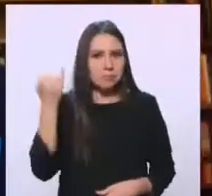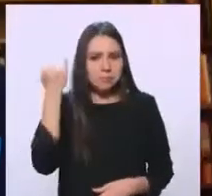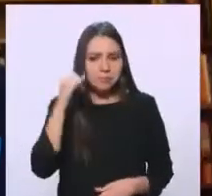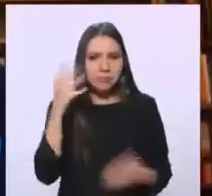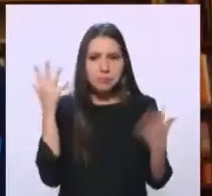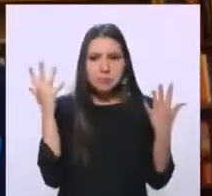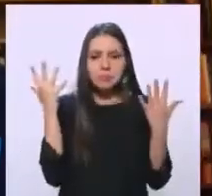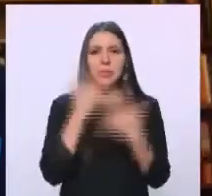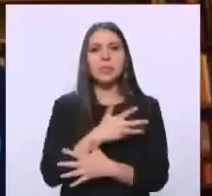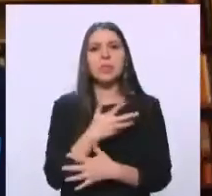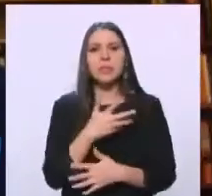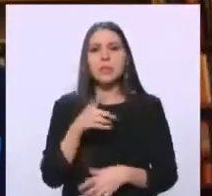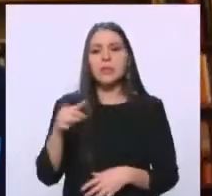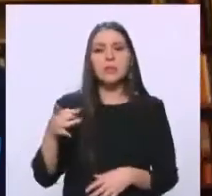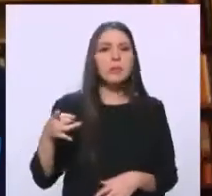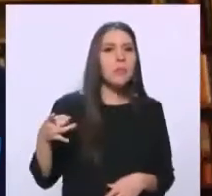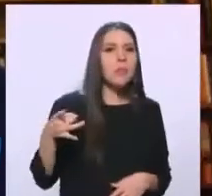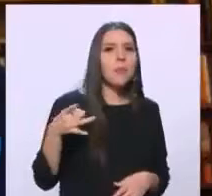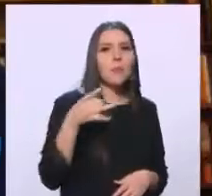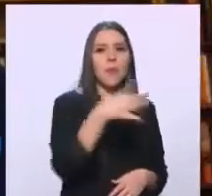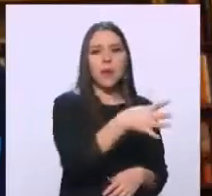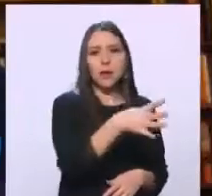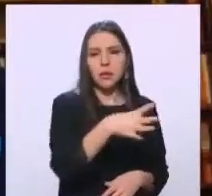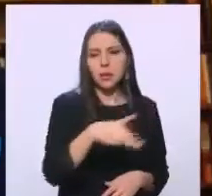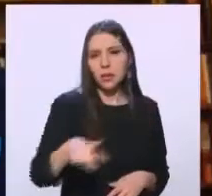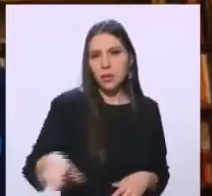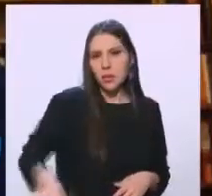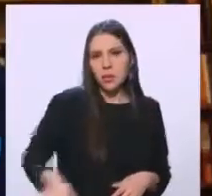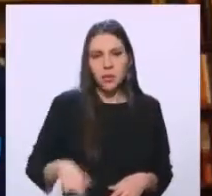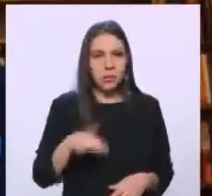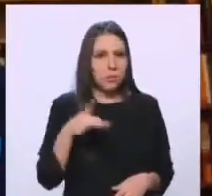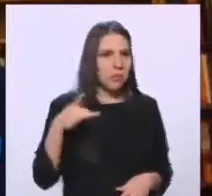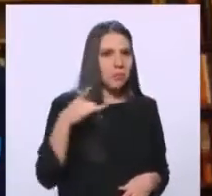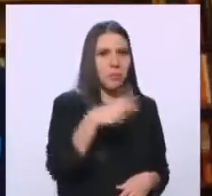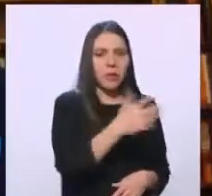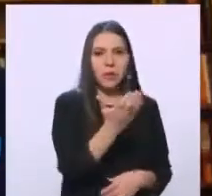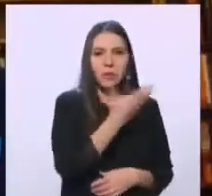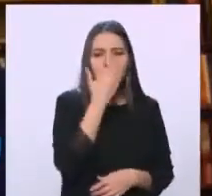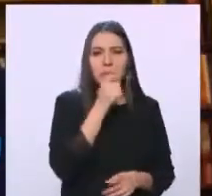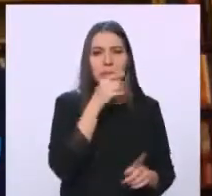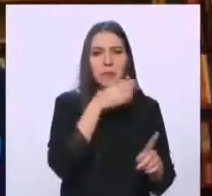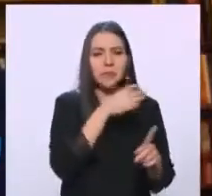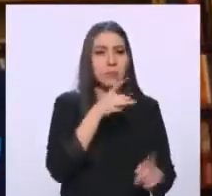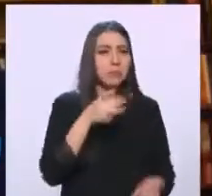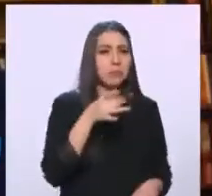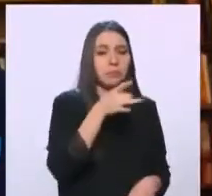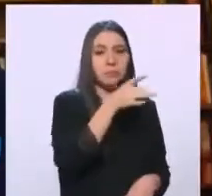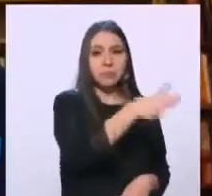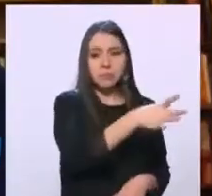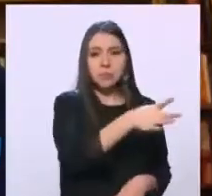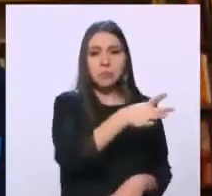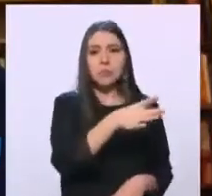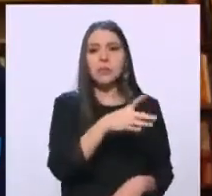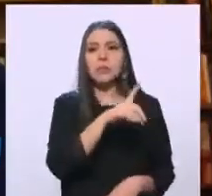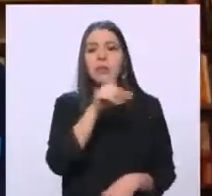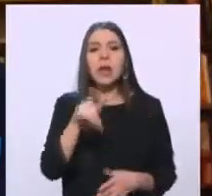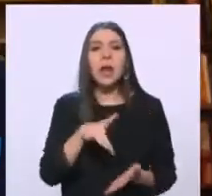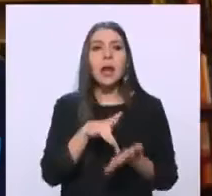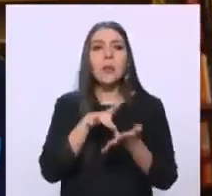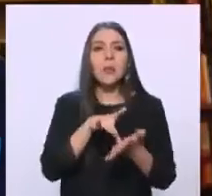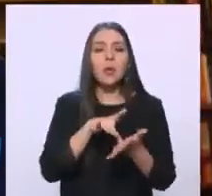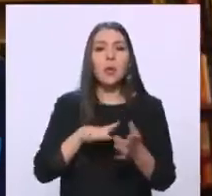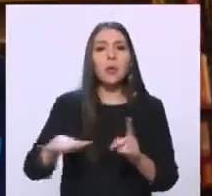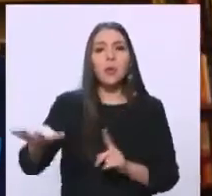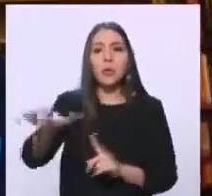derecha rebasado a la derecha institucional, se la han devorado, y una vez que se devoran a la derecha institucional, con el apoyo de